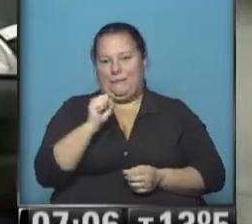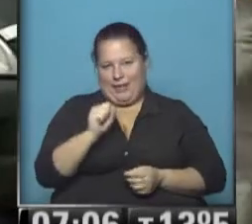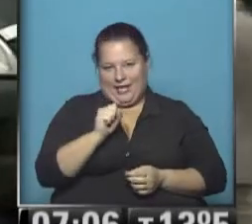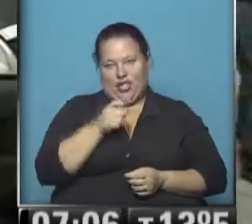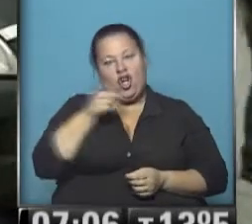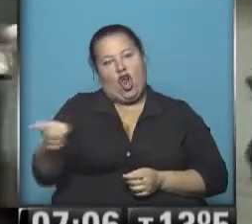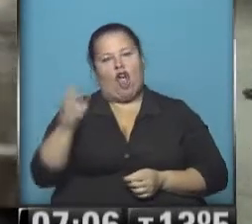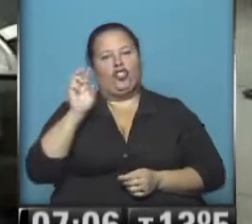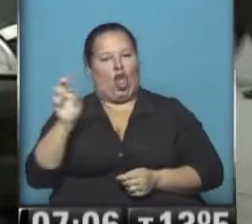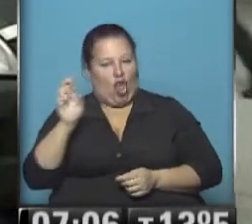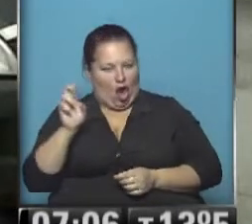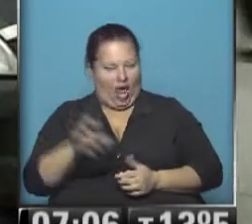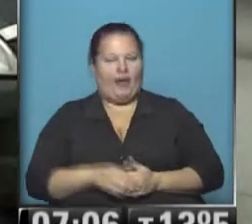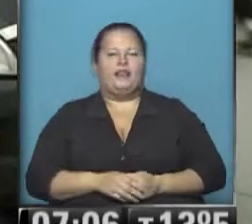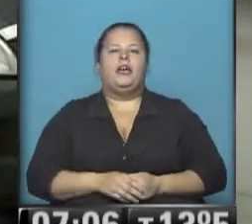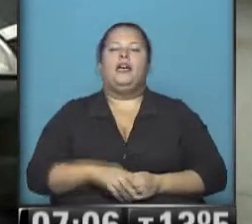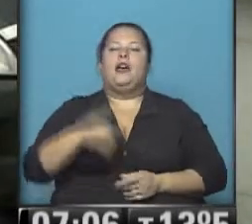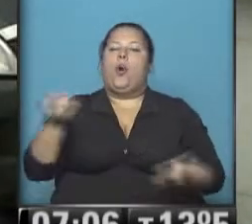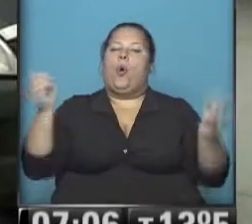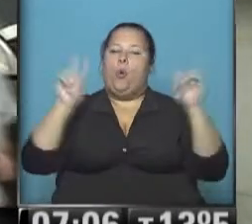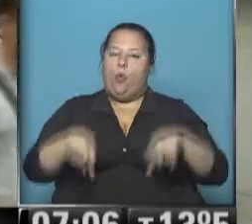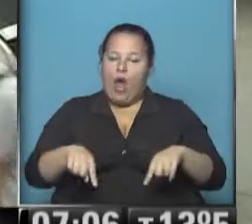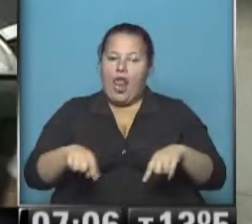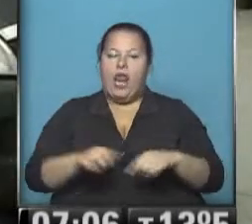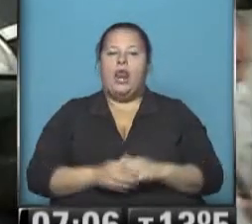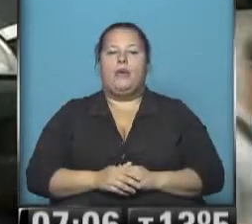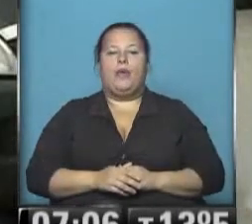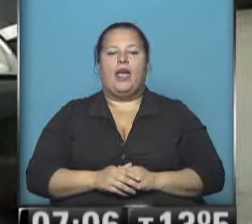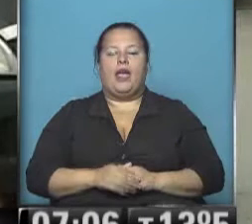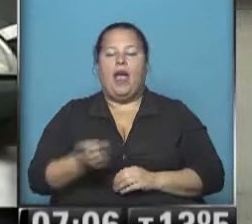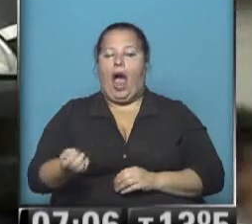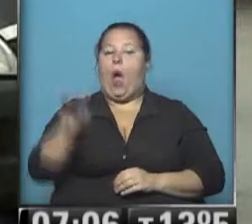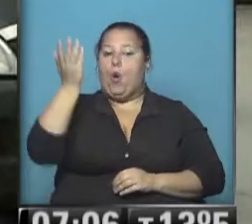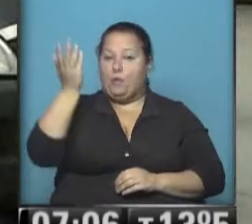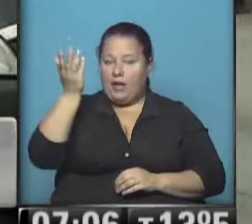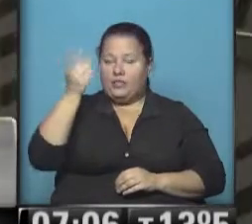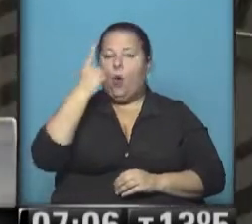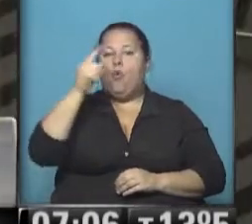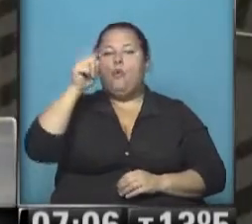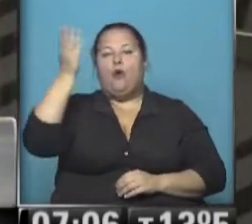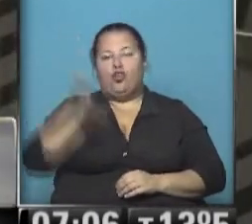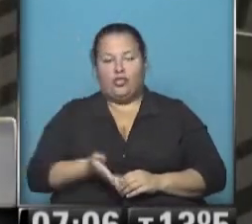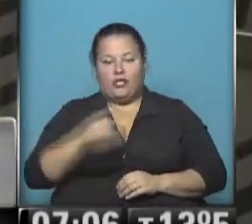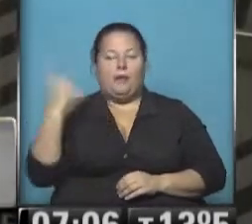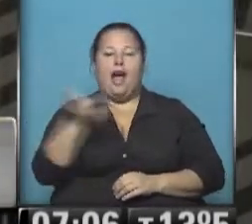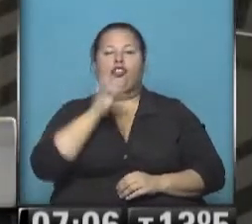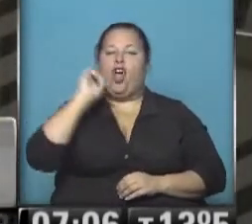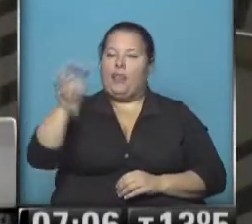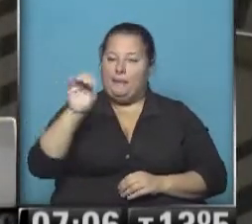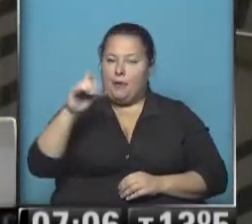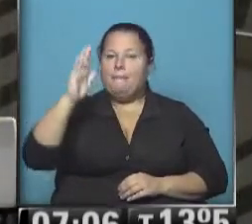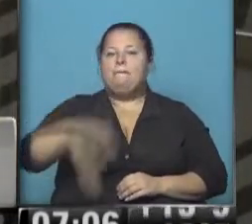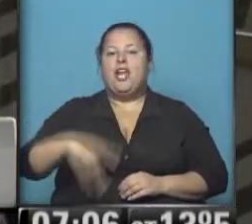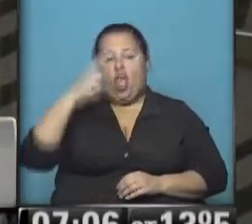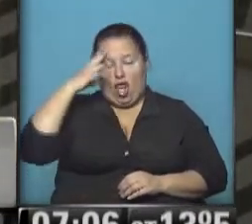pesos en lugar de las opciones en dólares. El retorno se incrementó en un punto porcentual para todos los depósitos a menos de